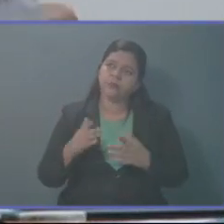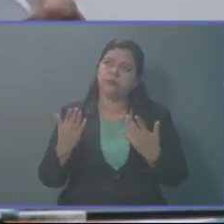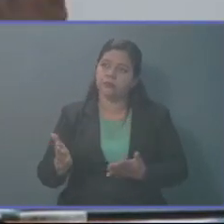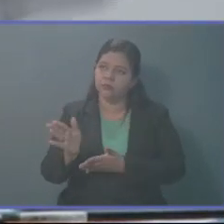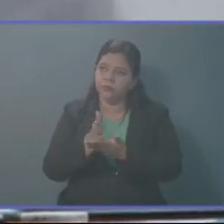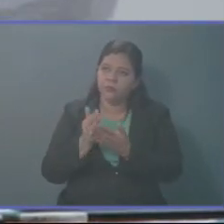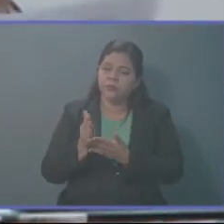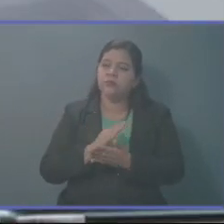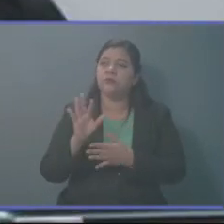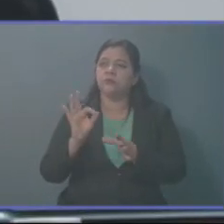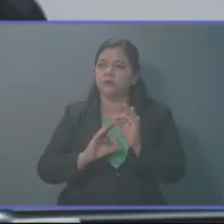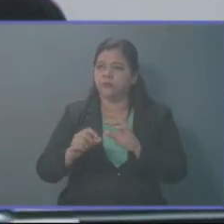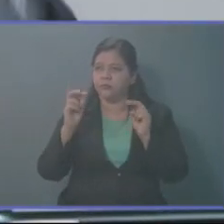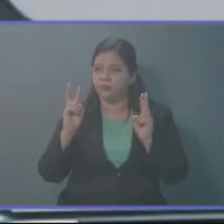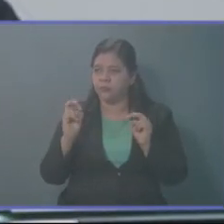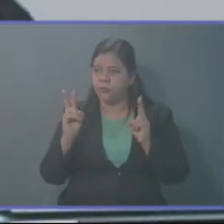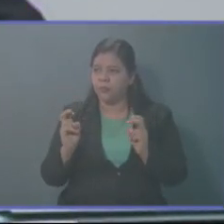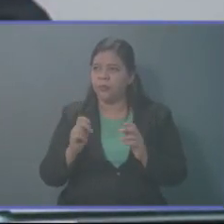algunos puntos sobre